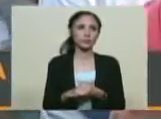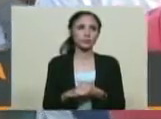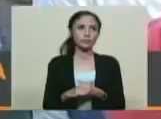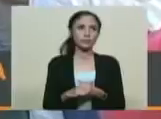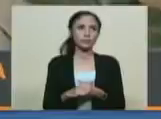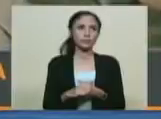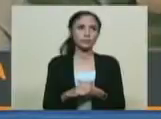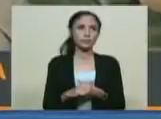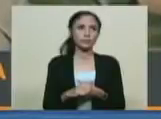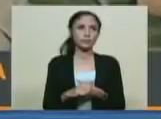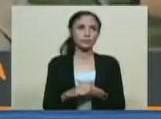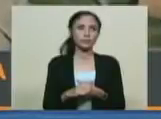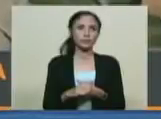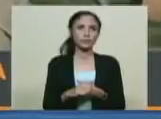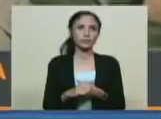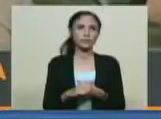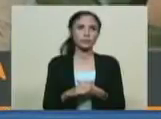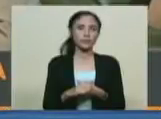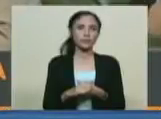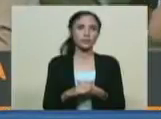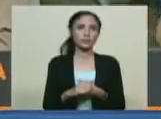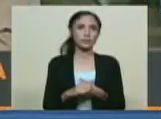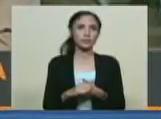110 litros por segundo.